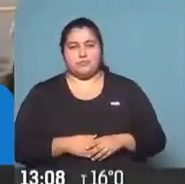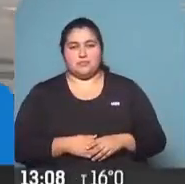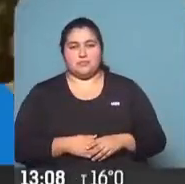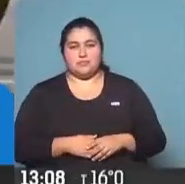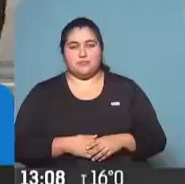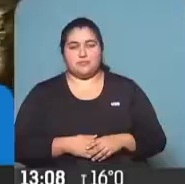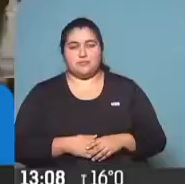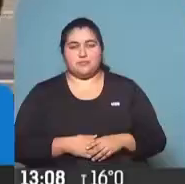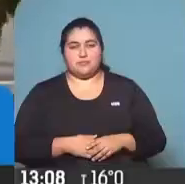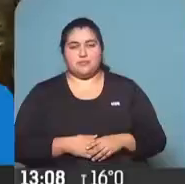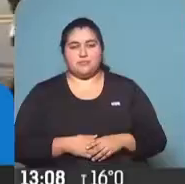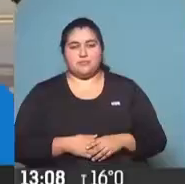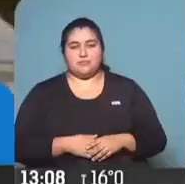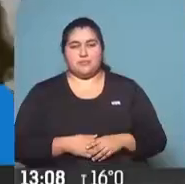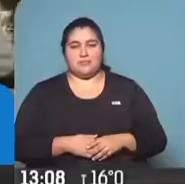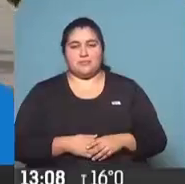bien